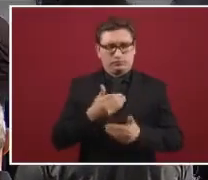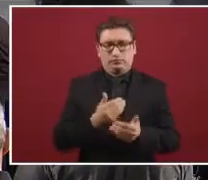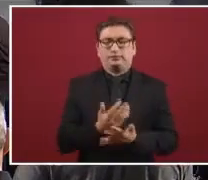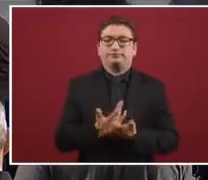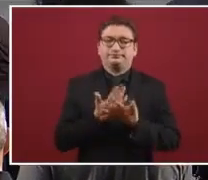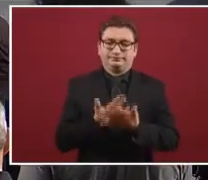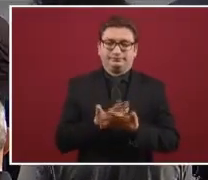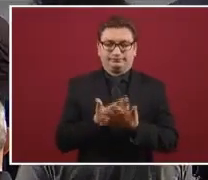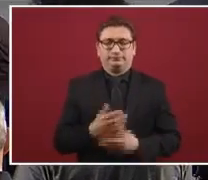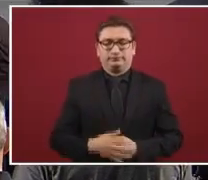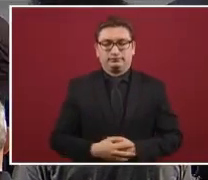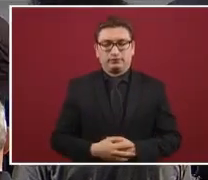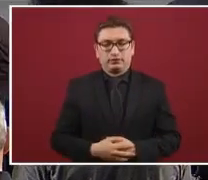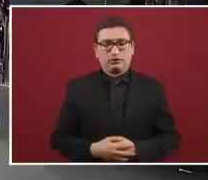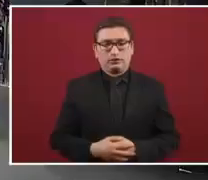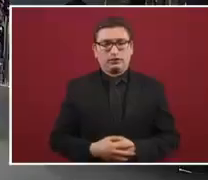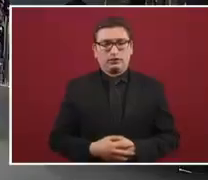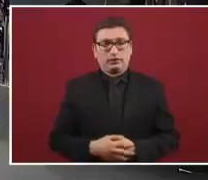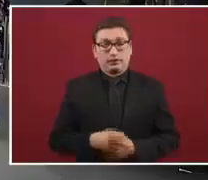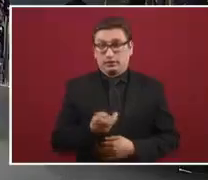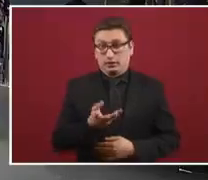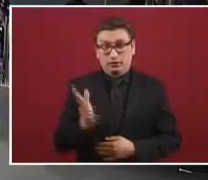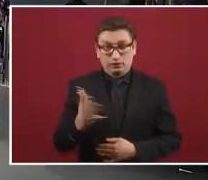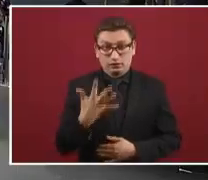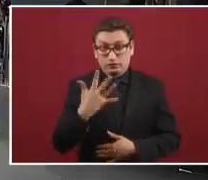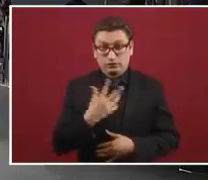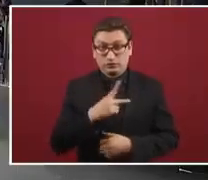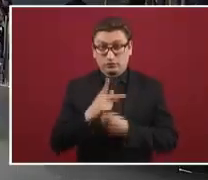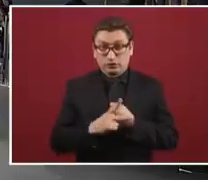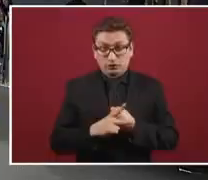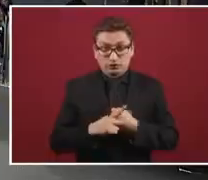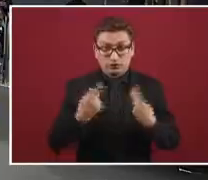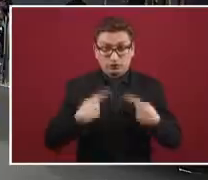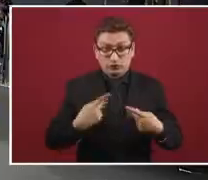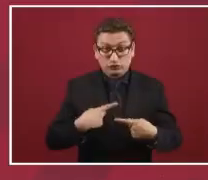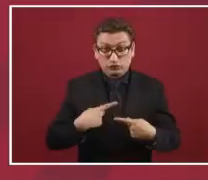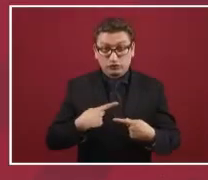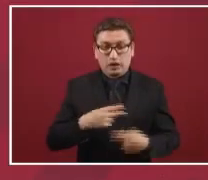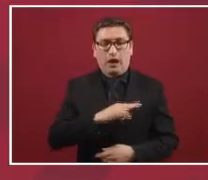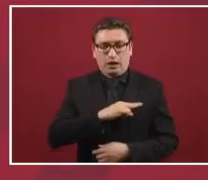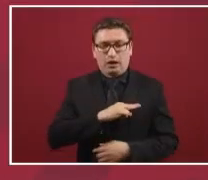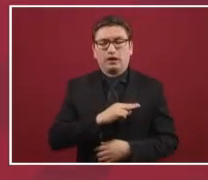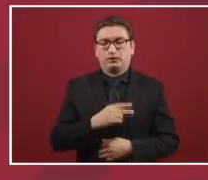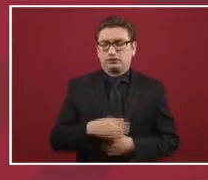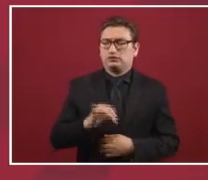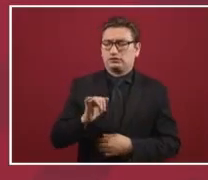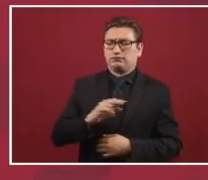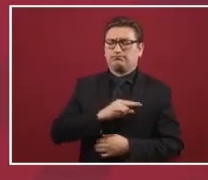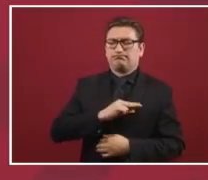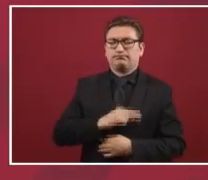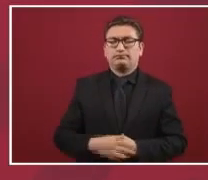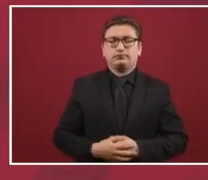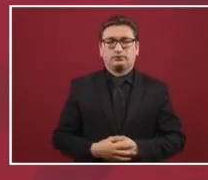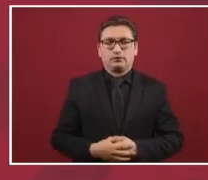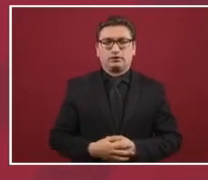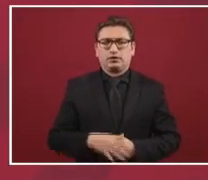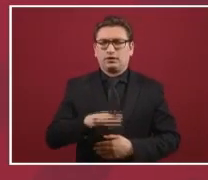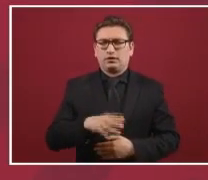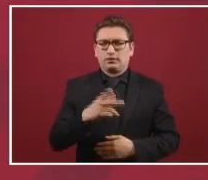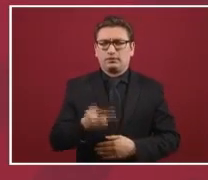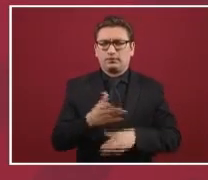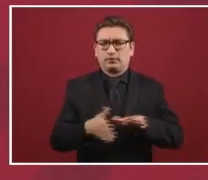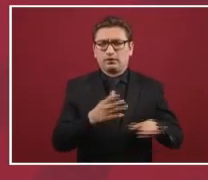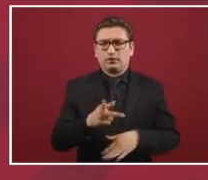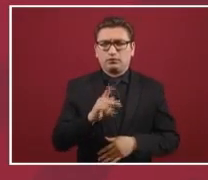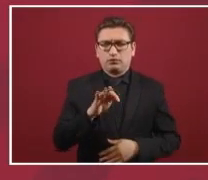esperar. ¿Son particulares hasta ese momento de esos 5 ofrecimientos? Particulares. ¿Particulares? Básicamente. Okay. Y la cuestión de Porfirio Muñoz Ledo, que